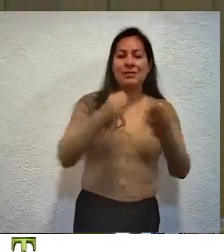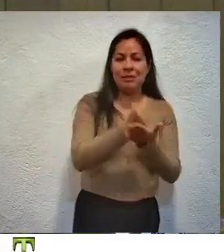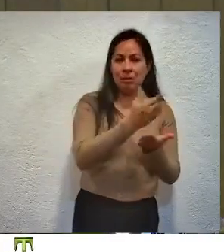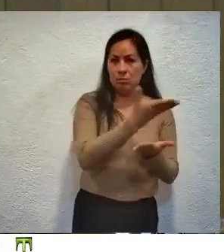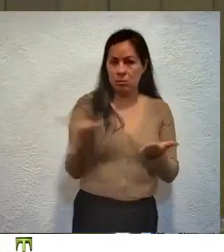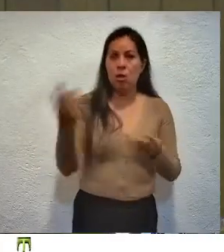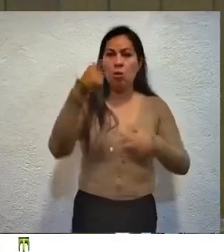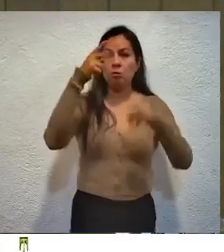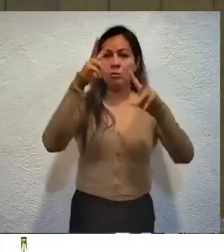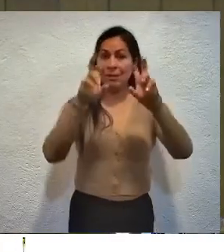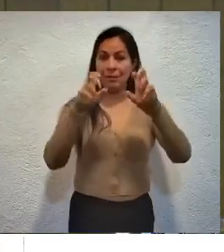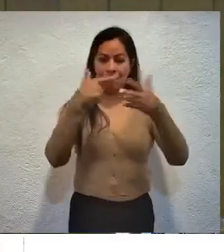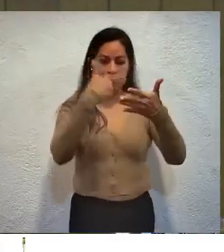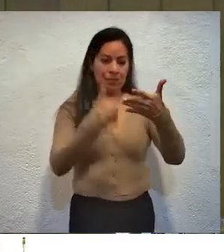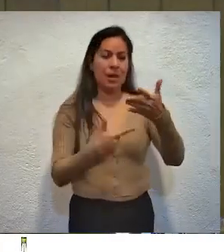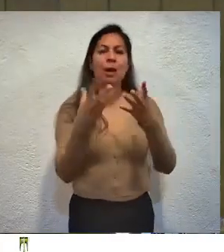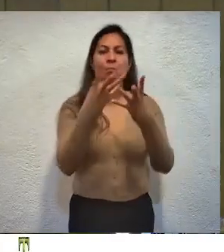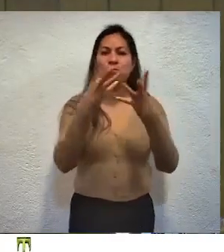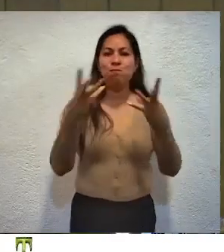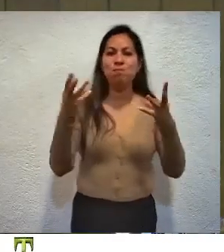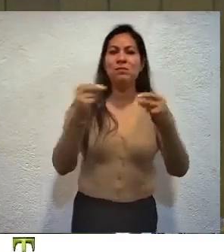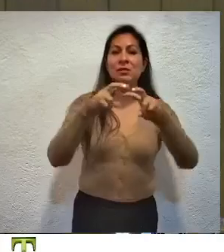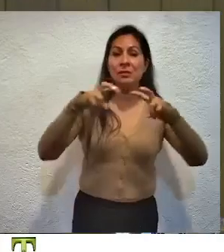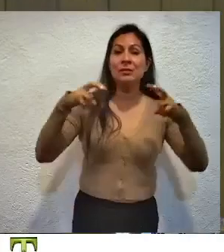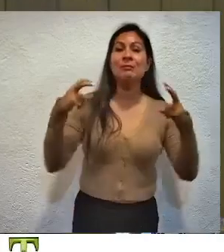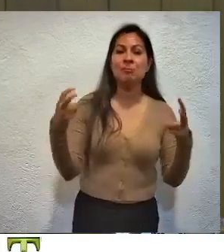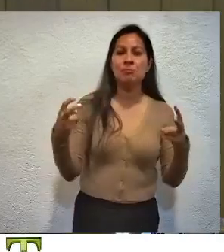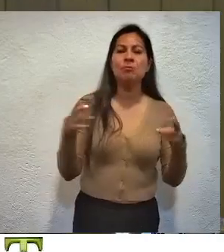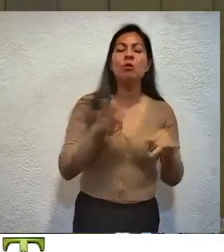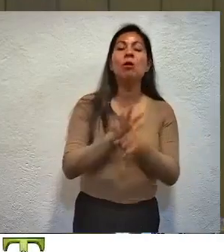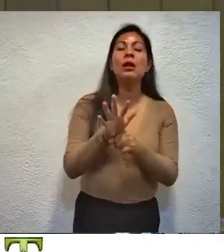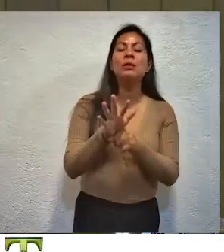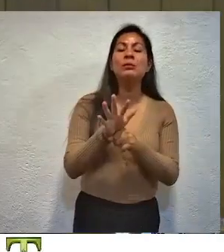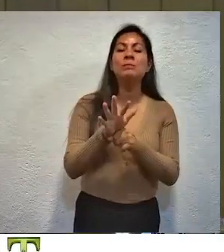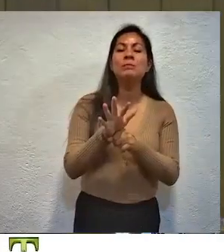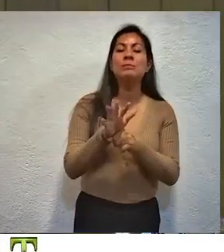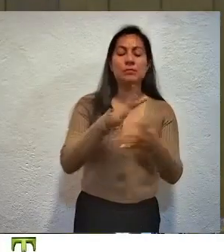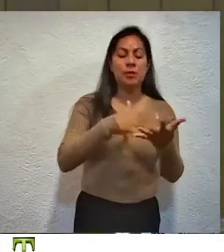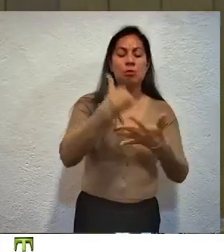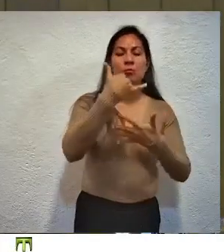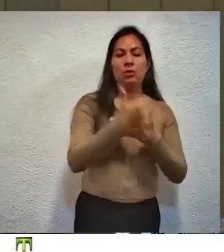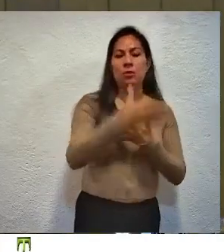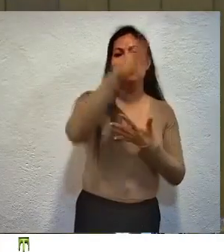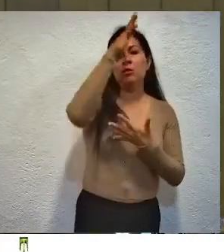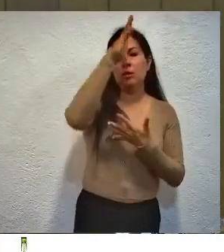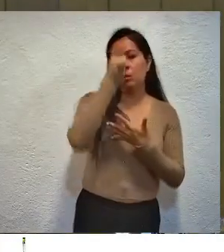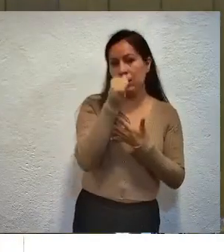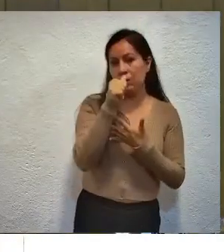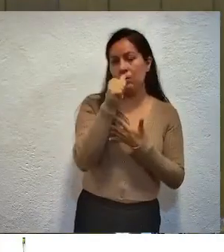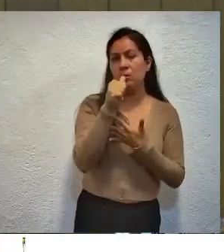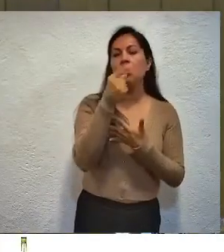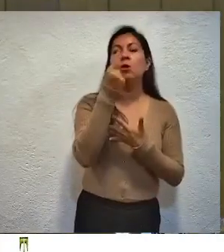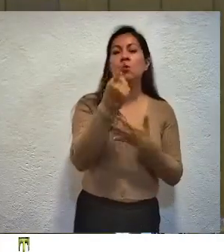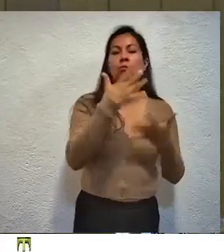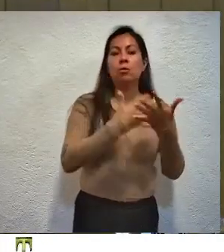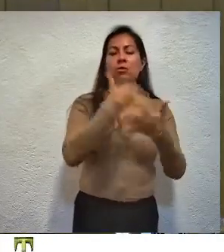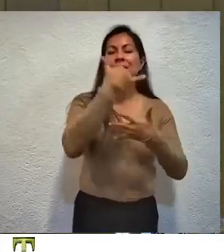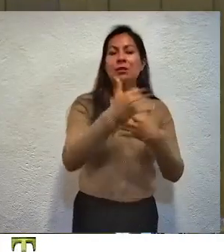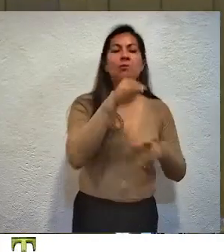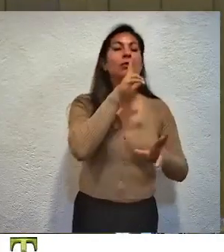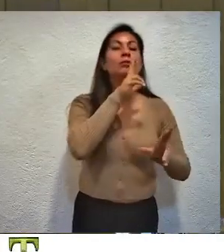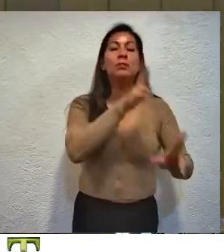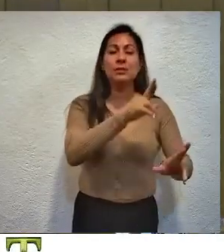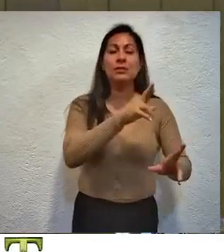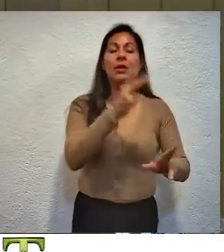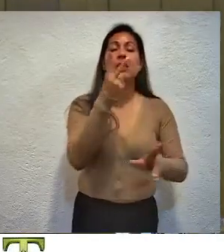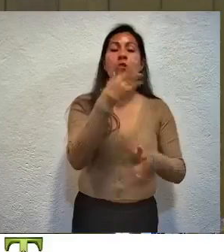asuntos listados para analizar y resolver en la presente sesión corresponden a un proyecto de acuerdo plenario, un proyecto de resolución